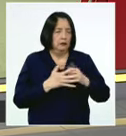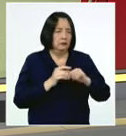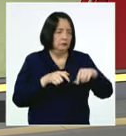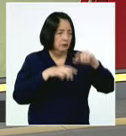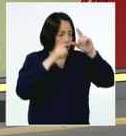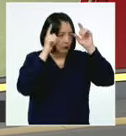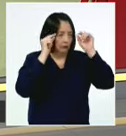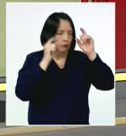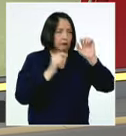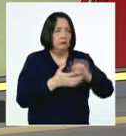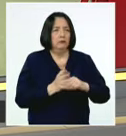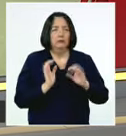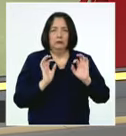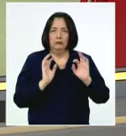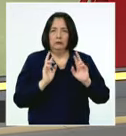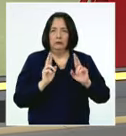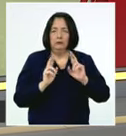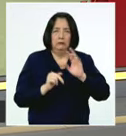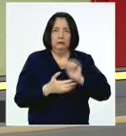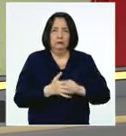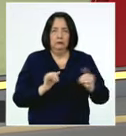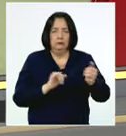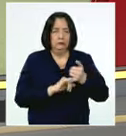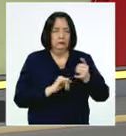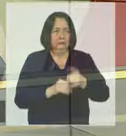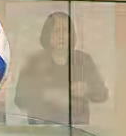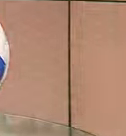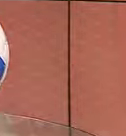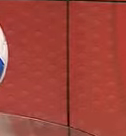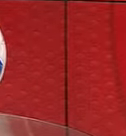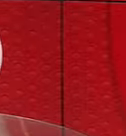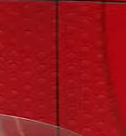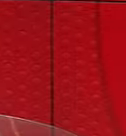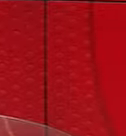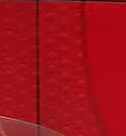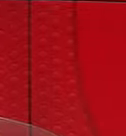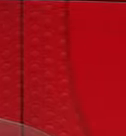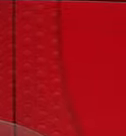llega como el gran favorito. Será el sábado a las 2 de la tarde.